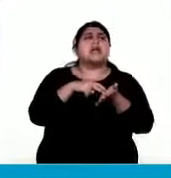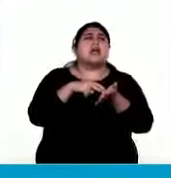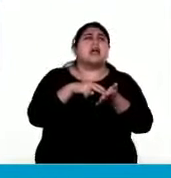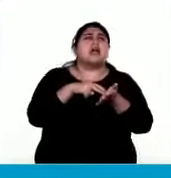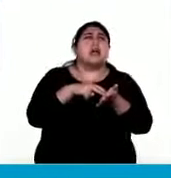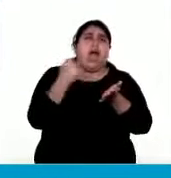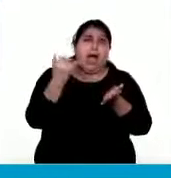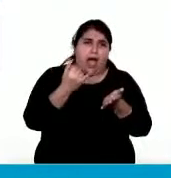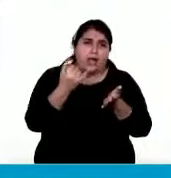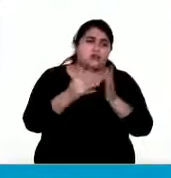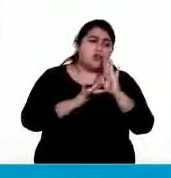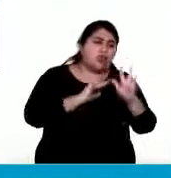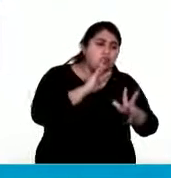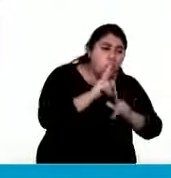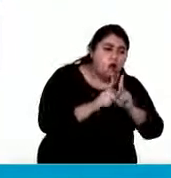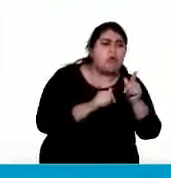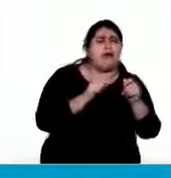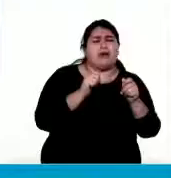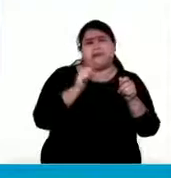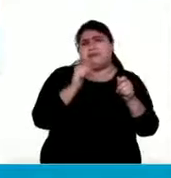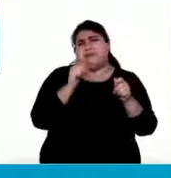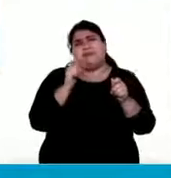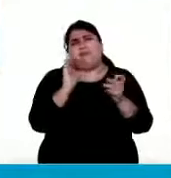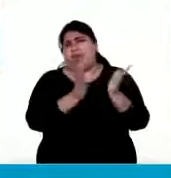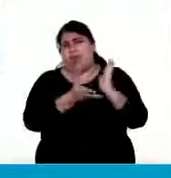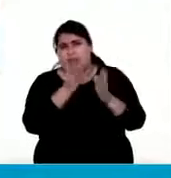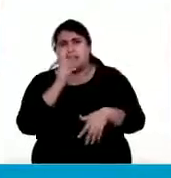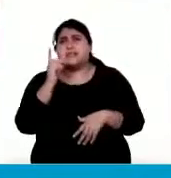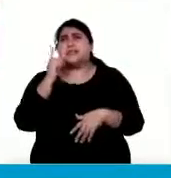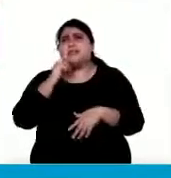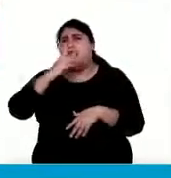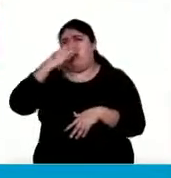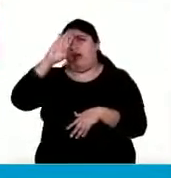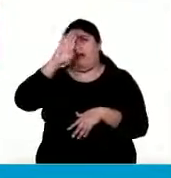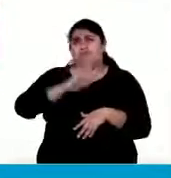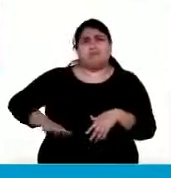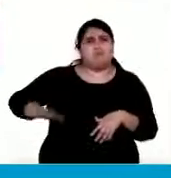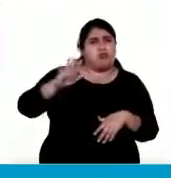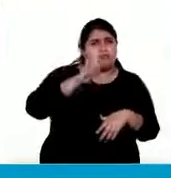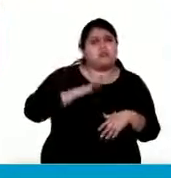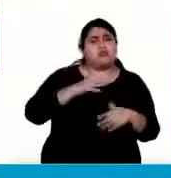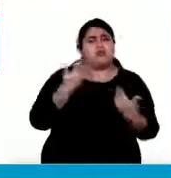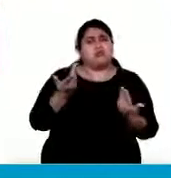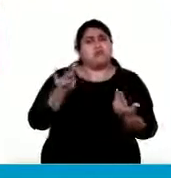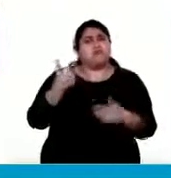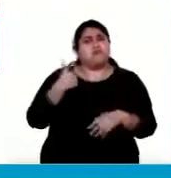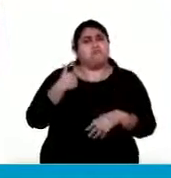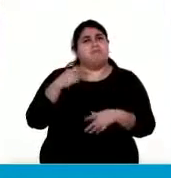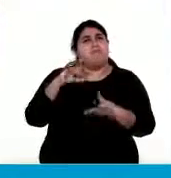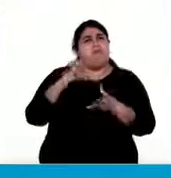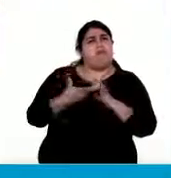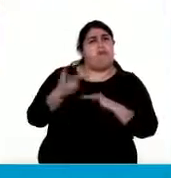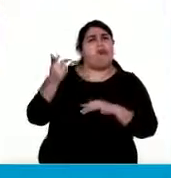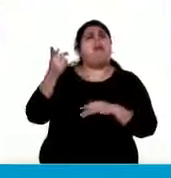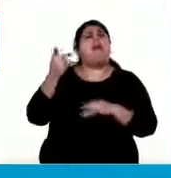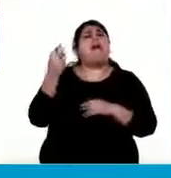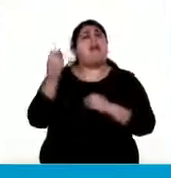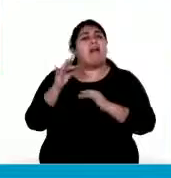delitos violentos en las zonas rurales. Y estamos dejando de lado el